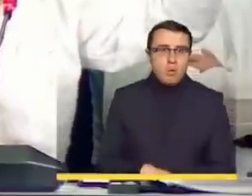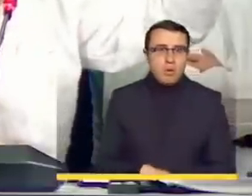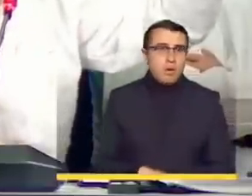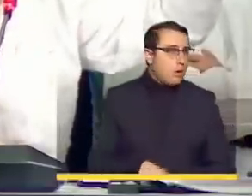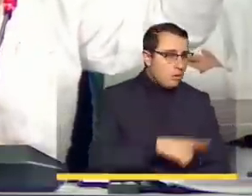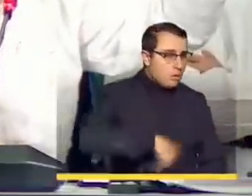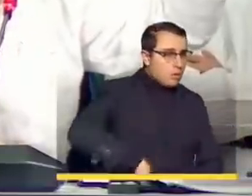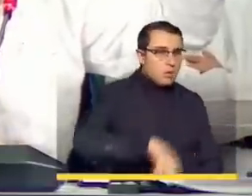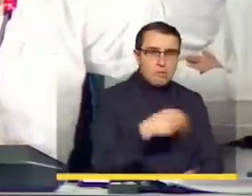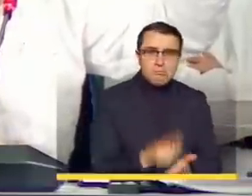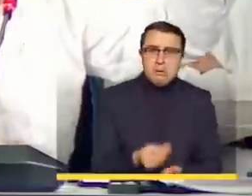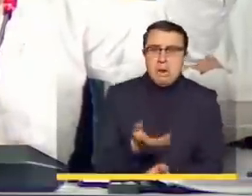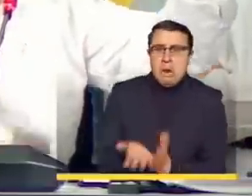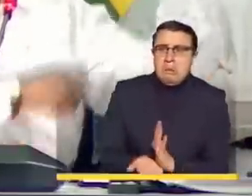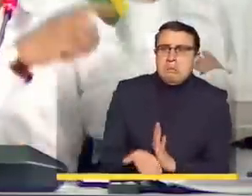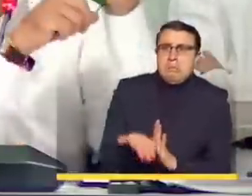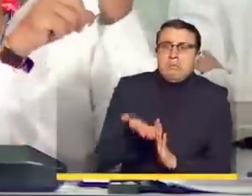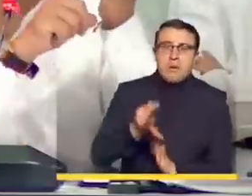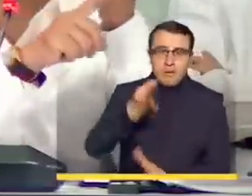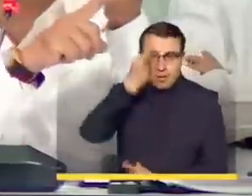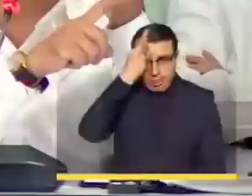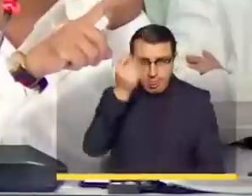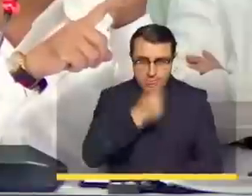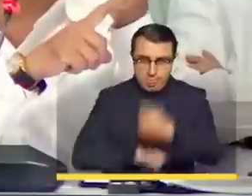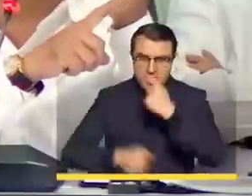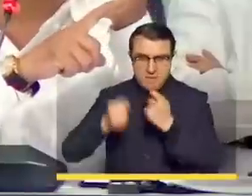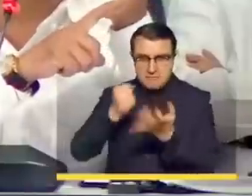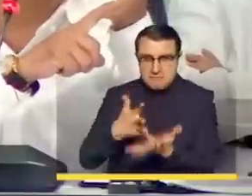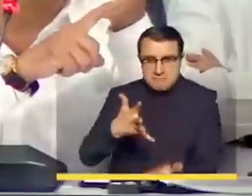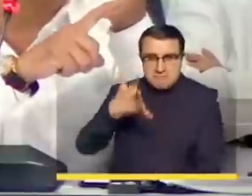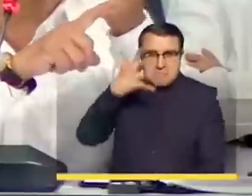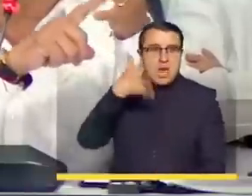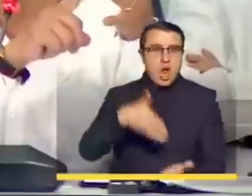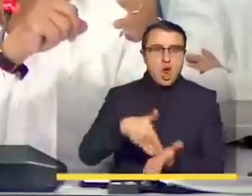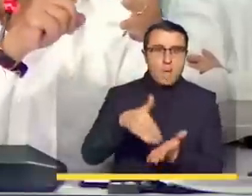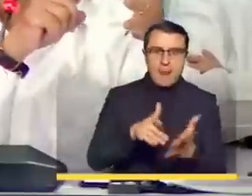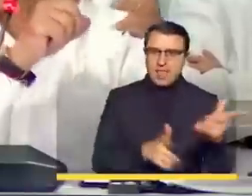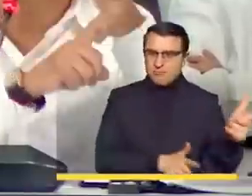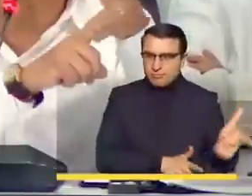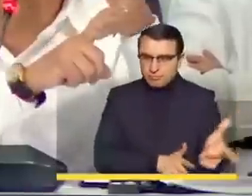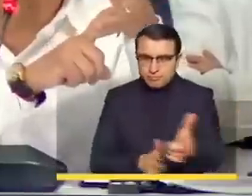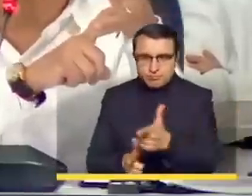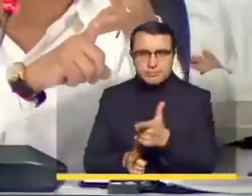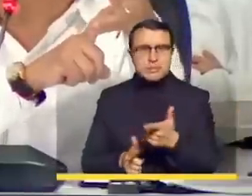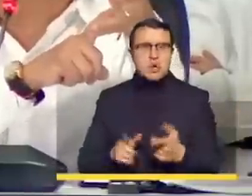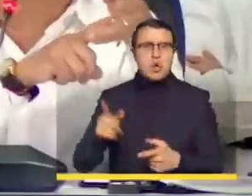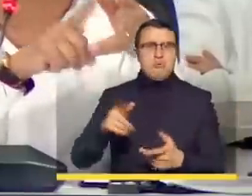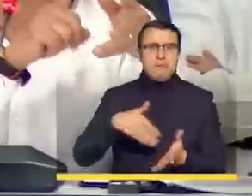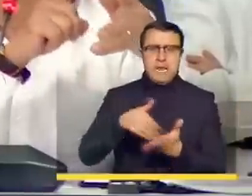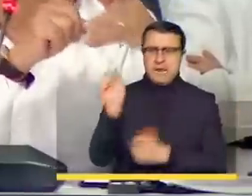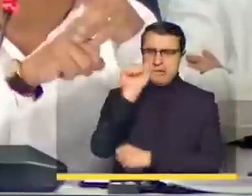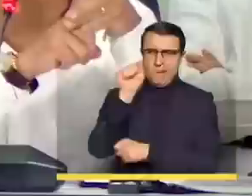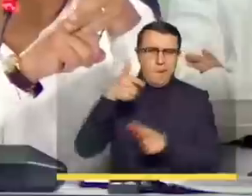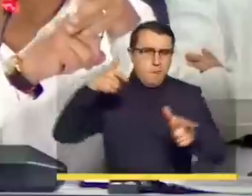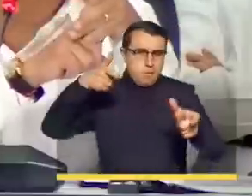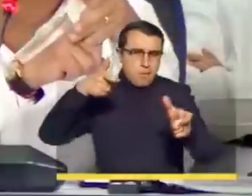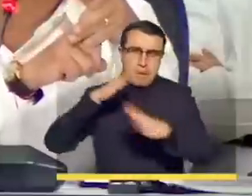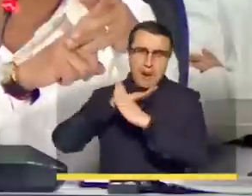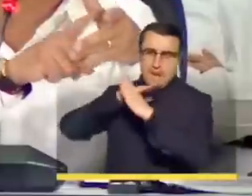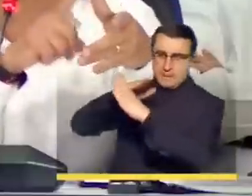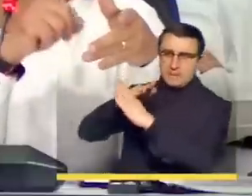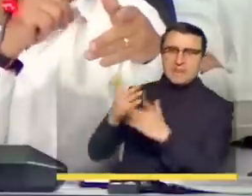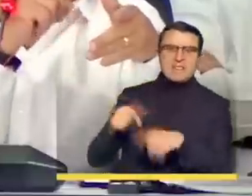el precio, los narcotraficantes tienen más dinero para comprar fusiles, para comprar vehículos blindados, para